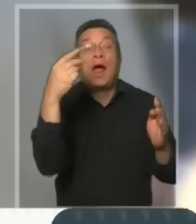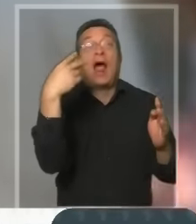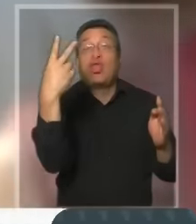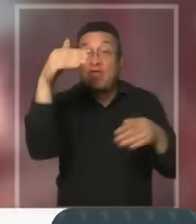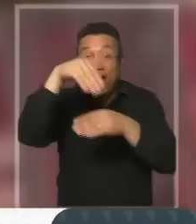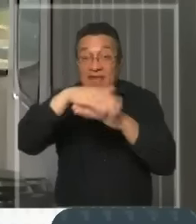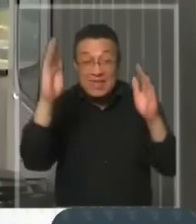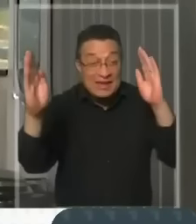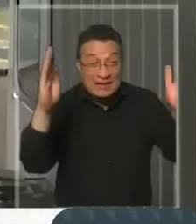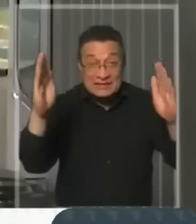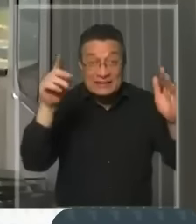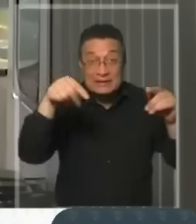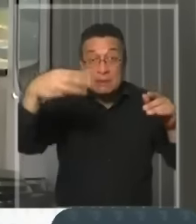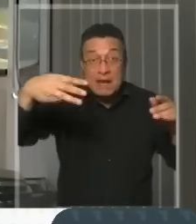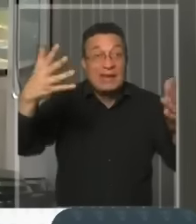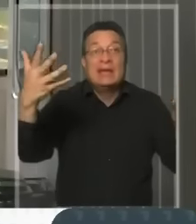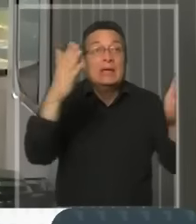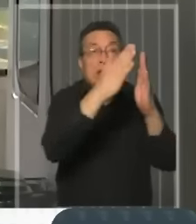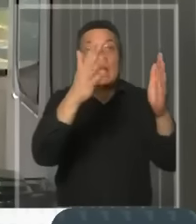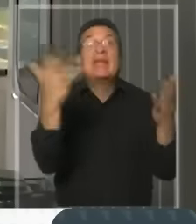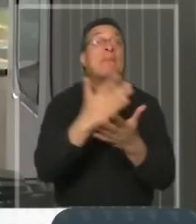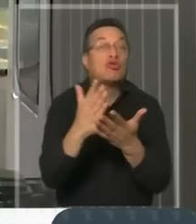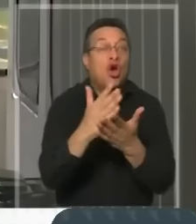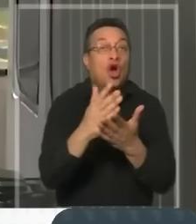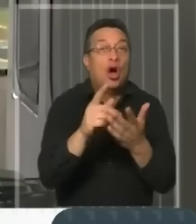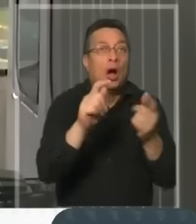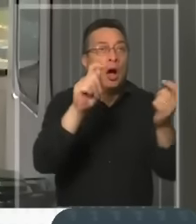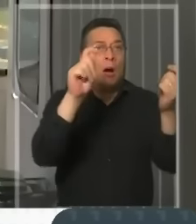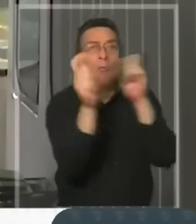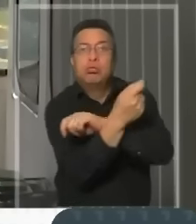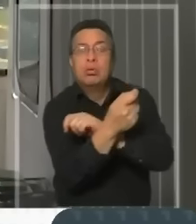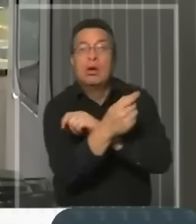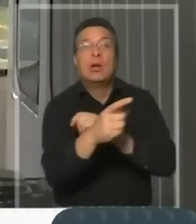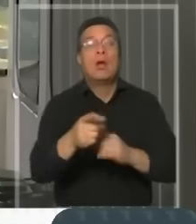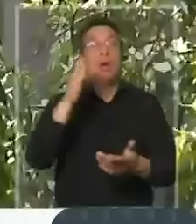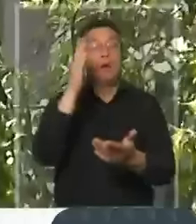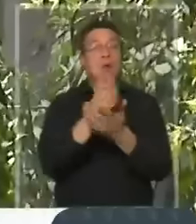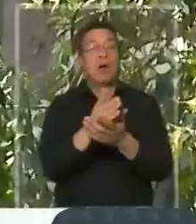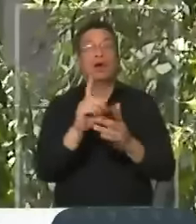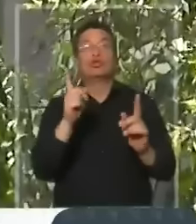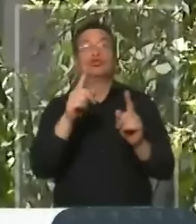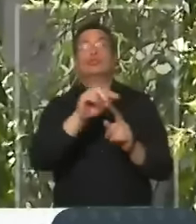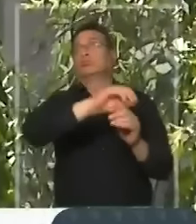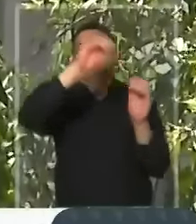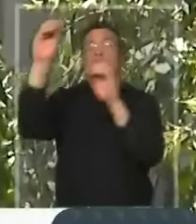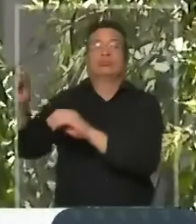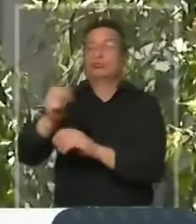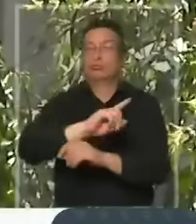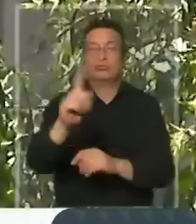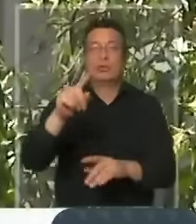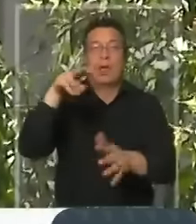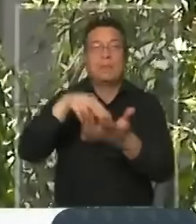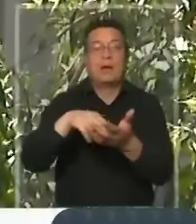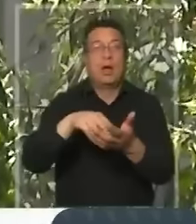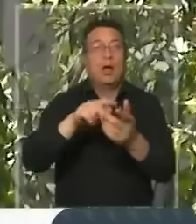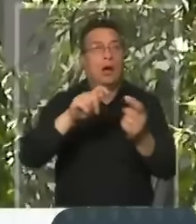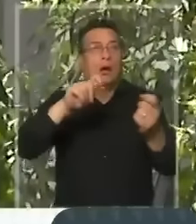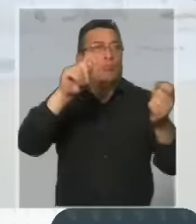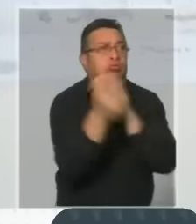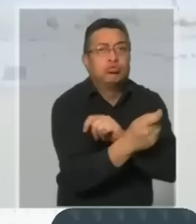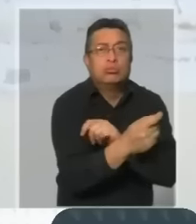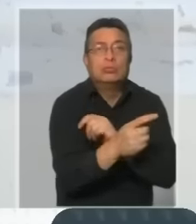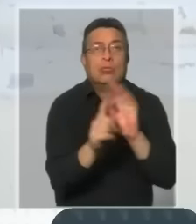martes 23 de diciembre. A esa hora, el plan original tuvo un giro radical. En esa modificación es donde